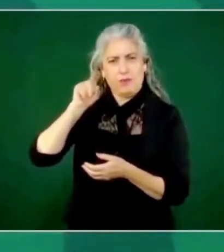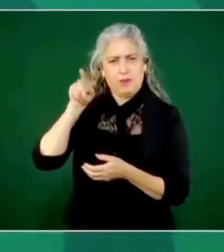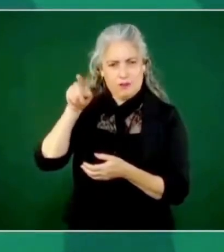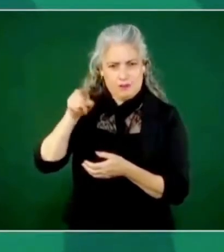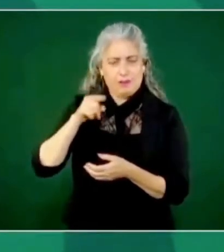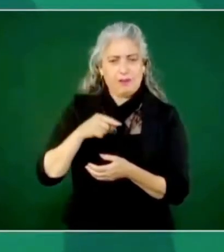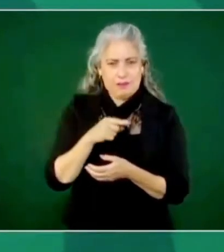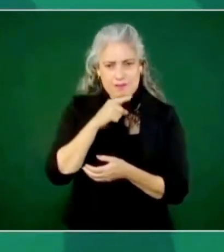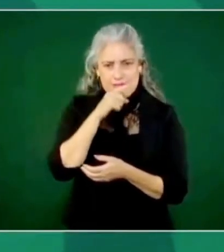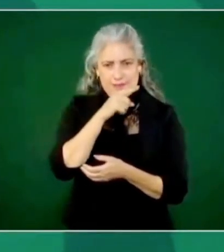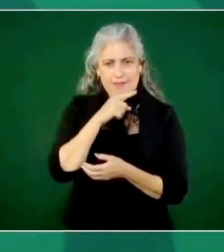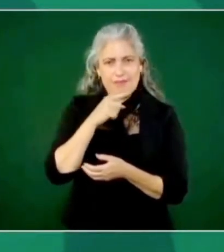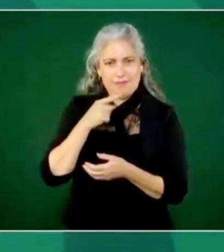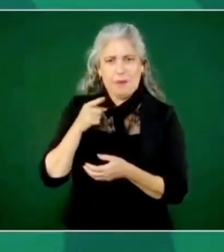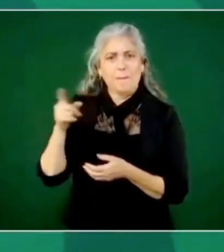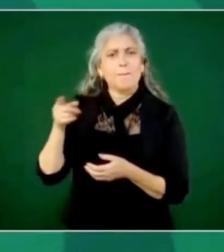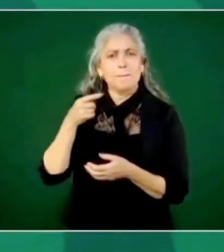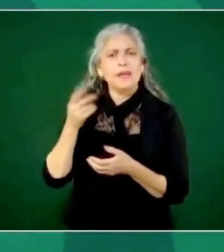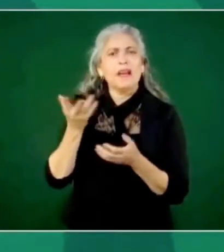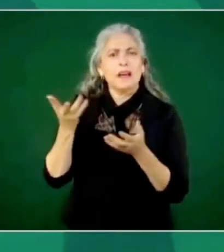revolucionario.